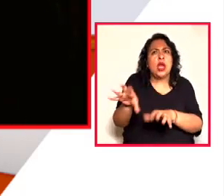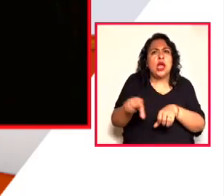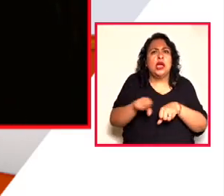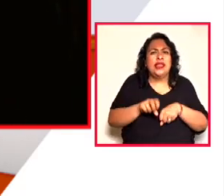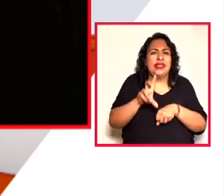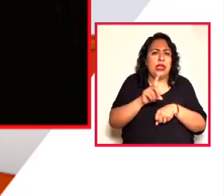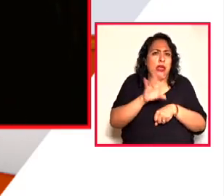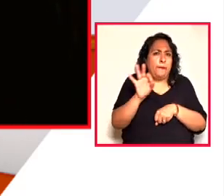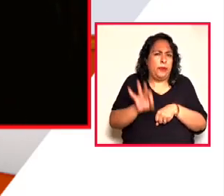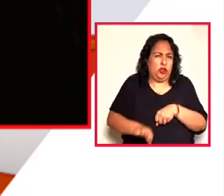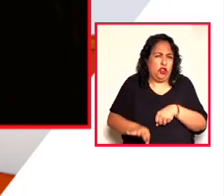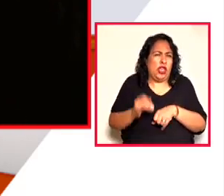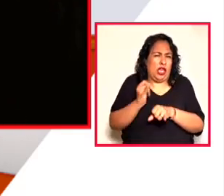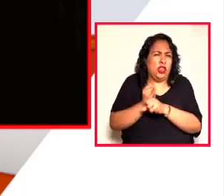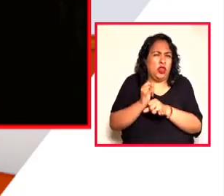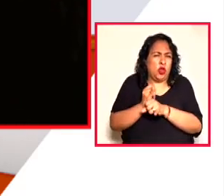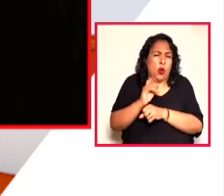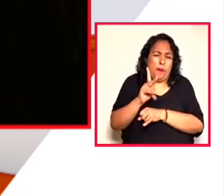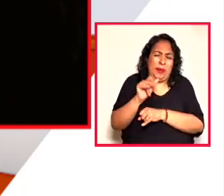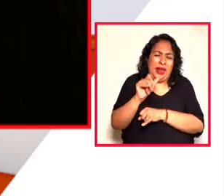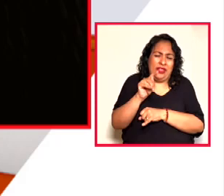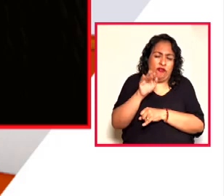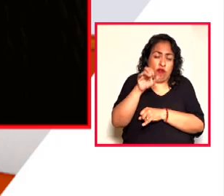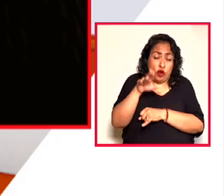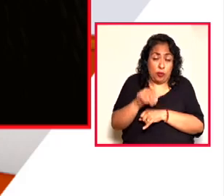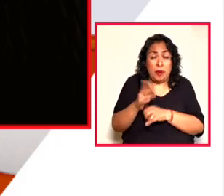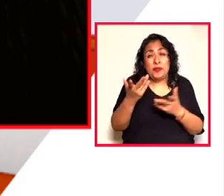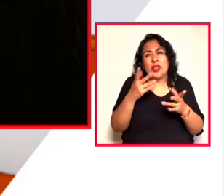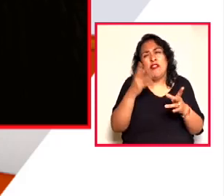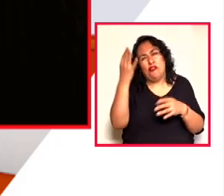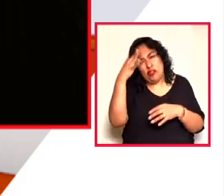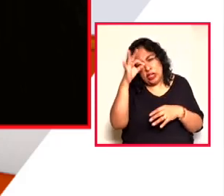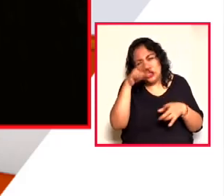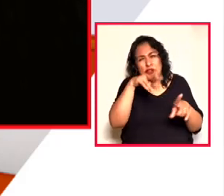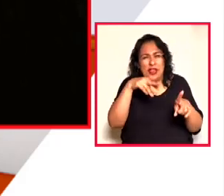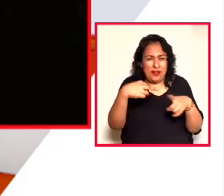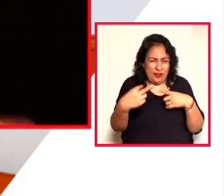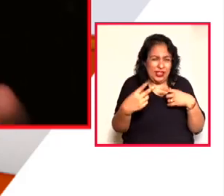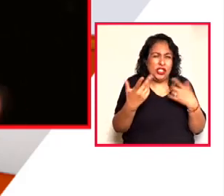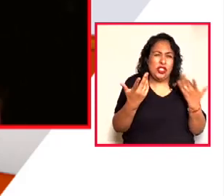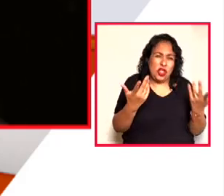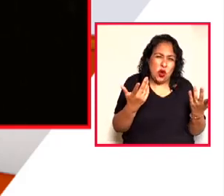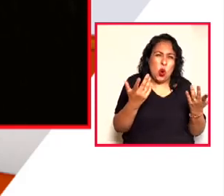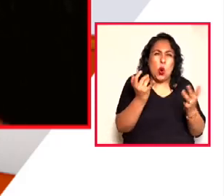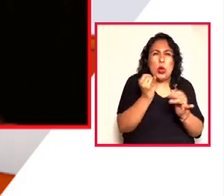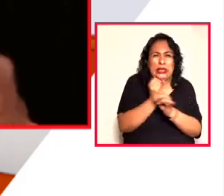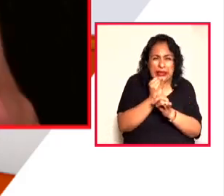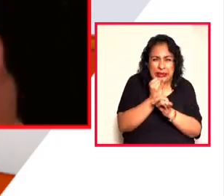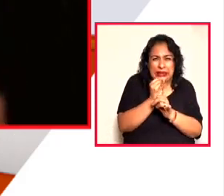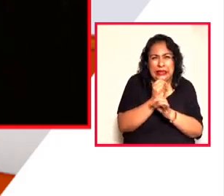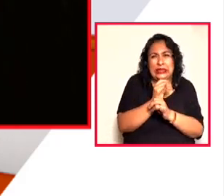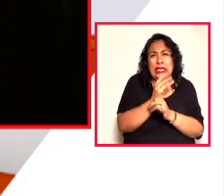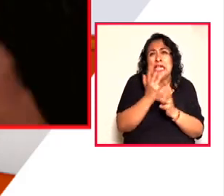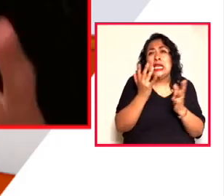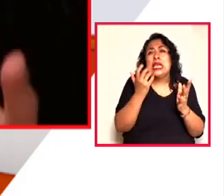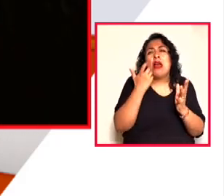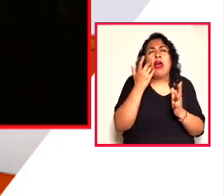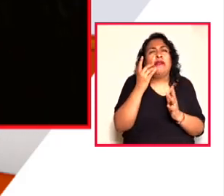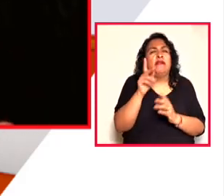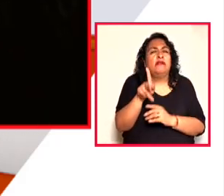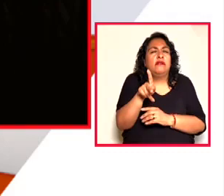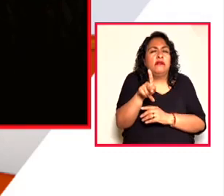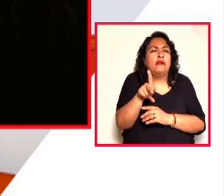Y la filosofía o la visión de la plataforma trata de emular un poquito, sí,